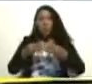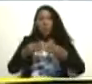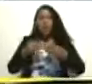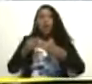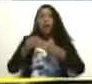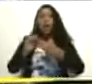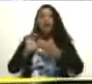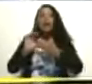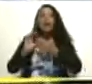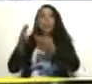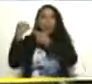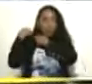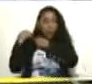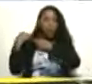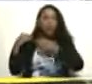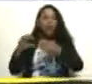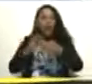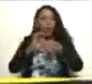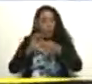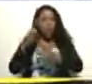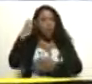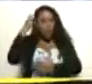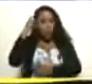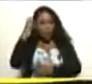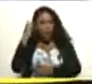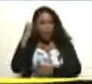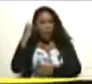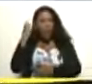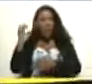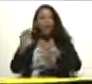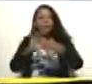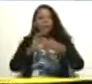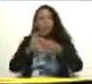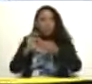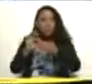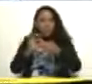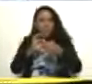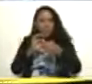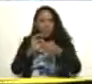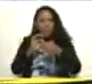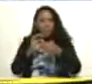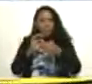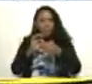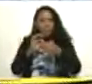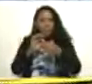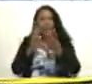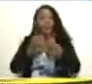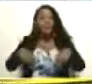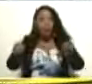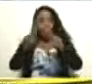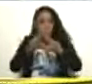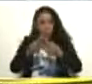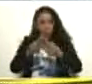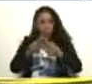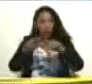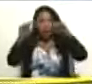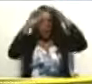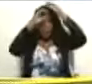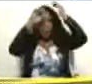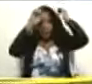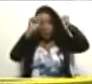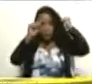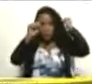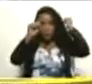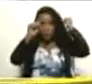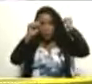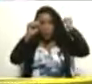Unión Europea, al representante de la Organización de Naciones Unidas, al embajador de la República